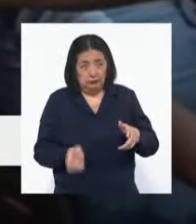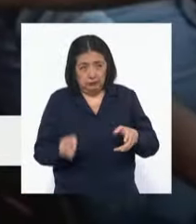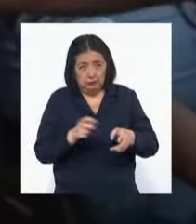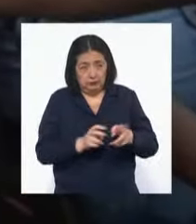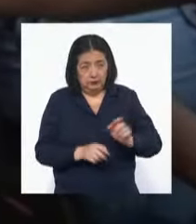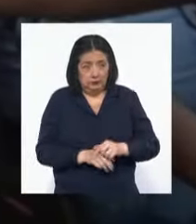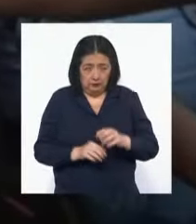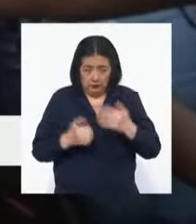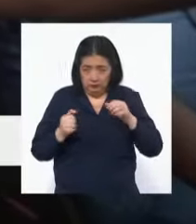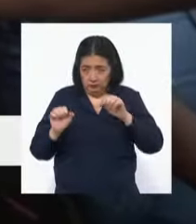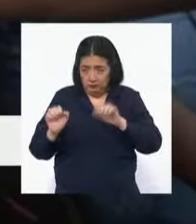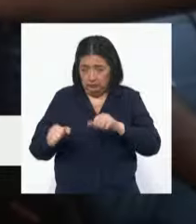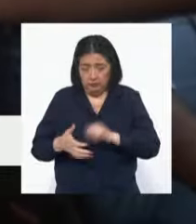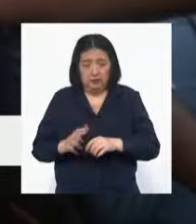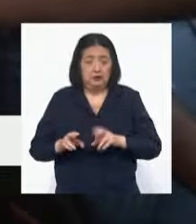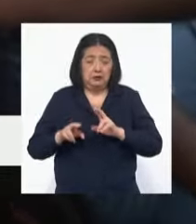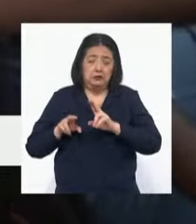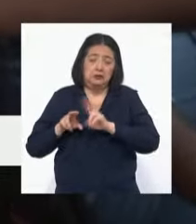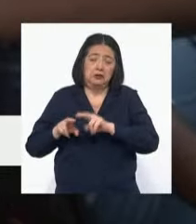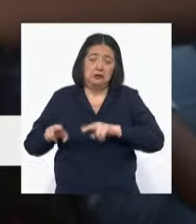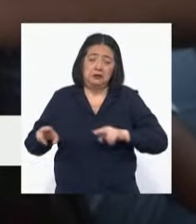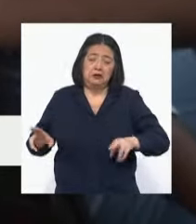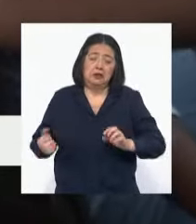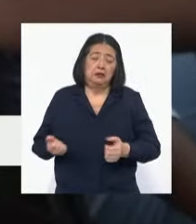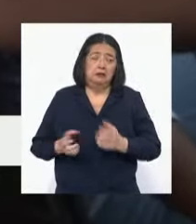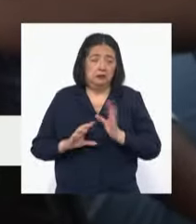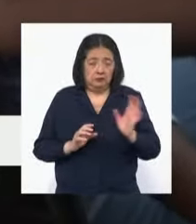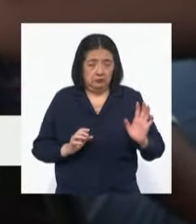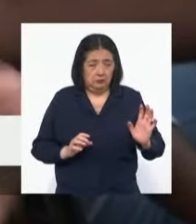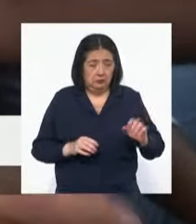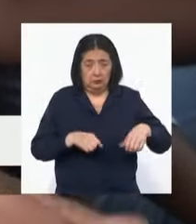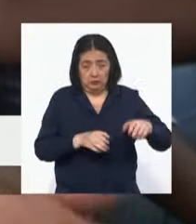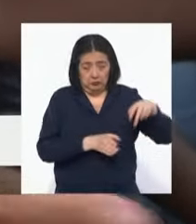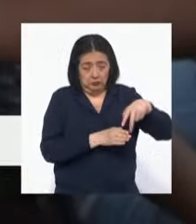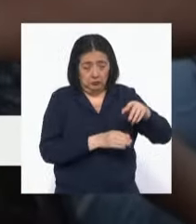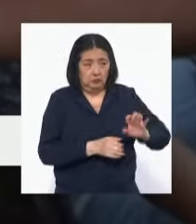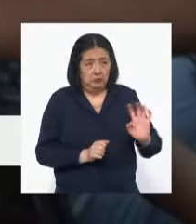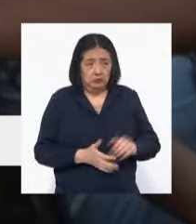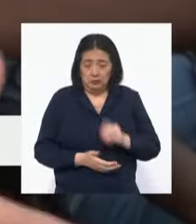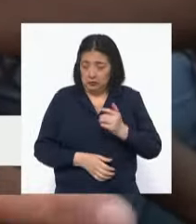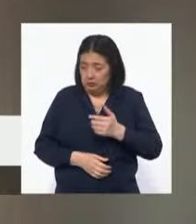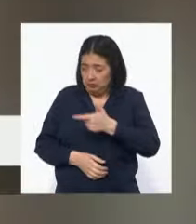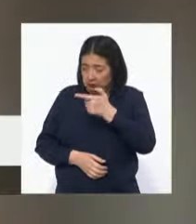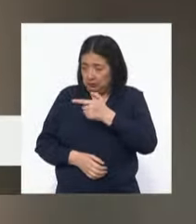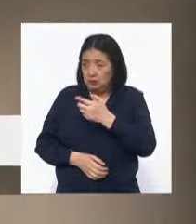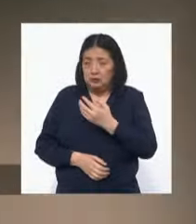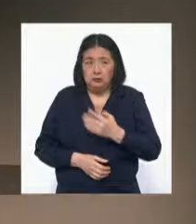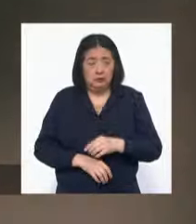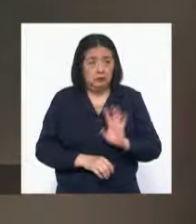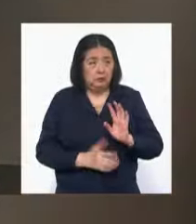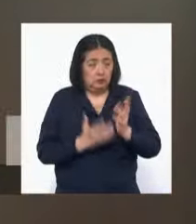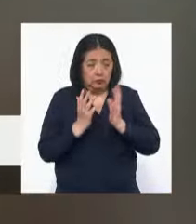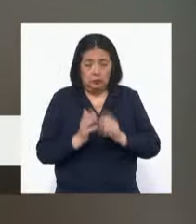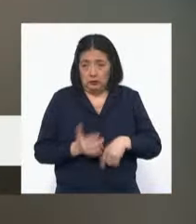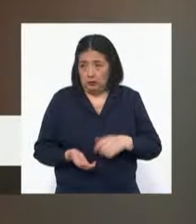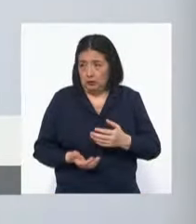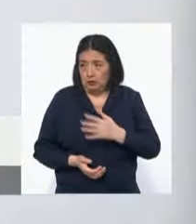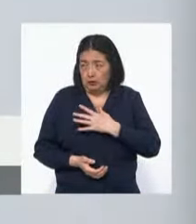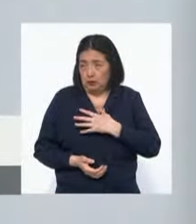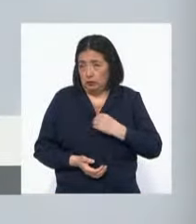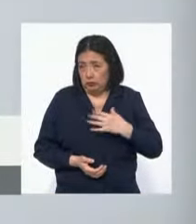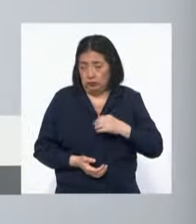Y ha estado sentada en la sala de recepción y ha aparecido una motocicleta con dos sujetos y le ha efectuado 4 disparos. La estudiante de 23 años